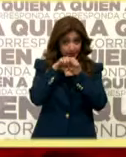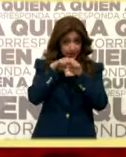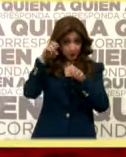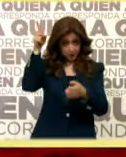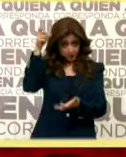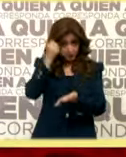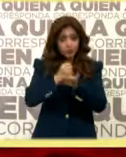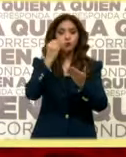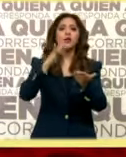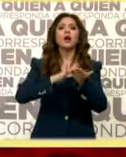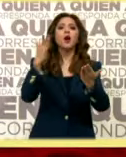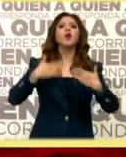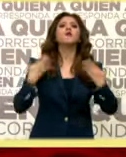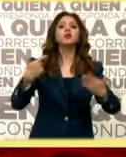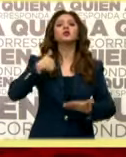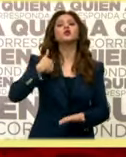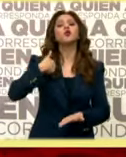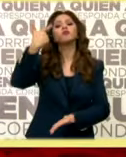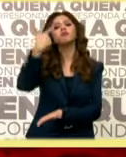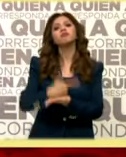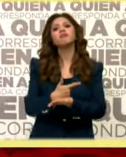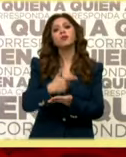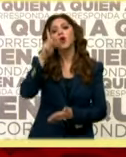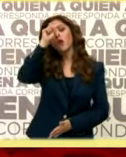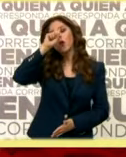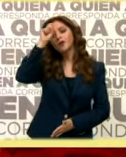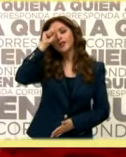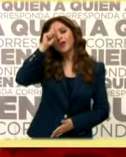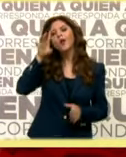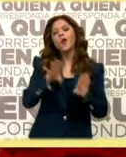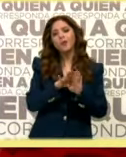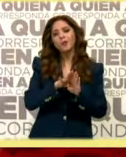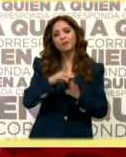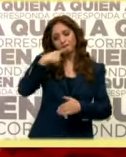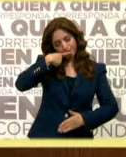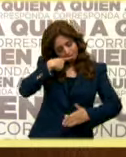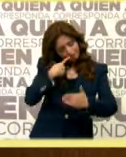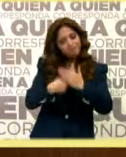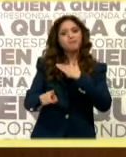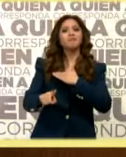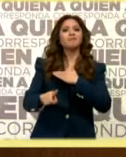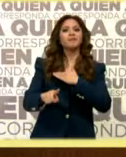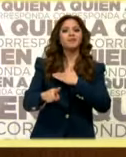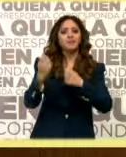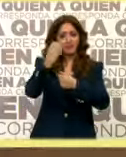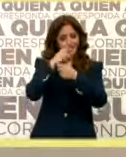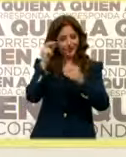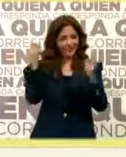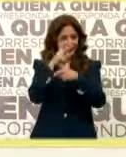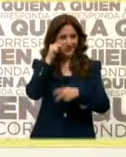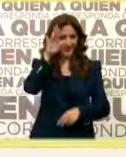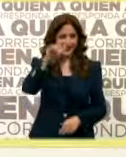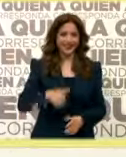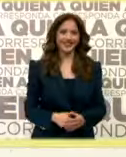gracias por su confianza. Yo soy Jorge Garralda y tengo un consejo que le va a ser de mucha utilidad. ¿Sabe qué? No se deje.